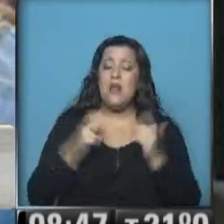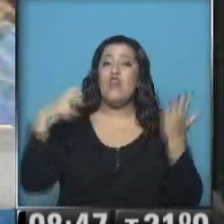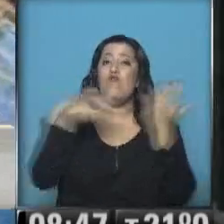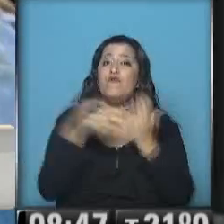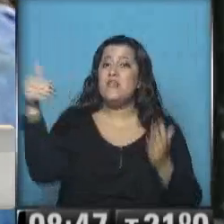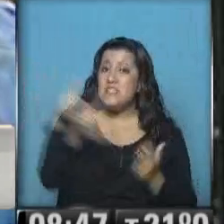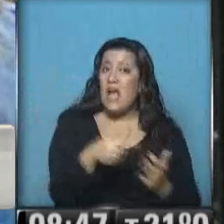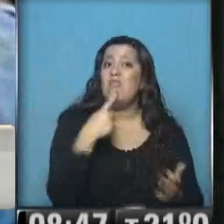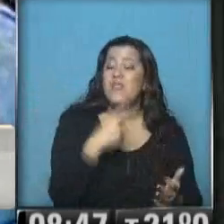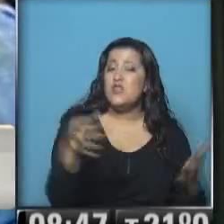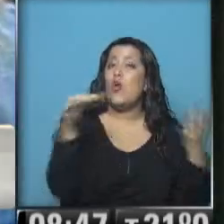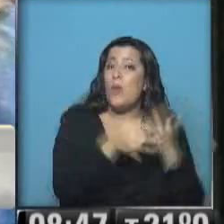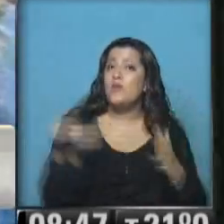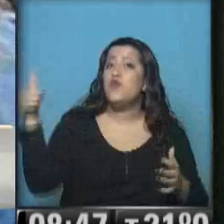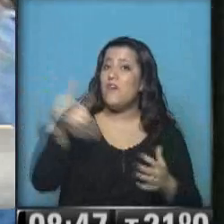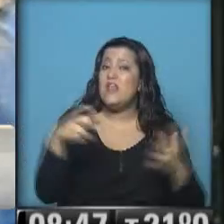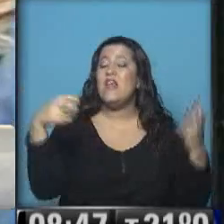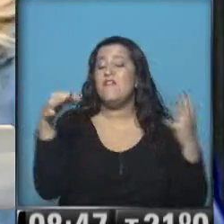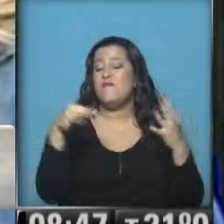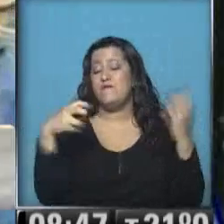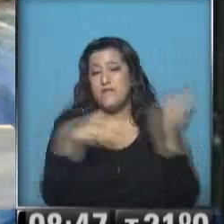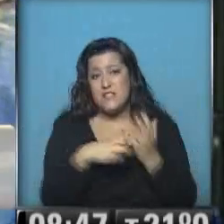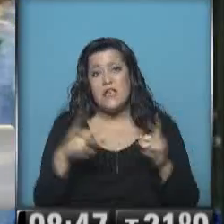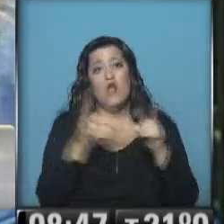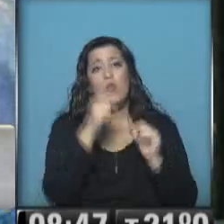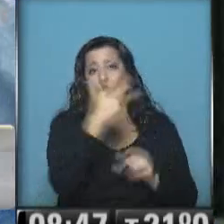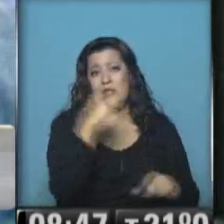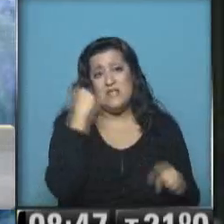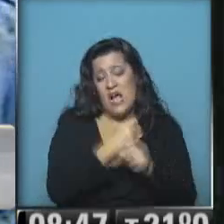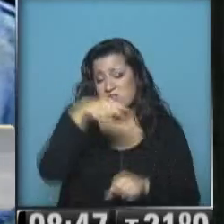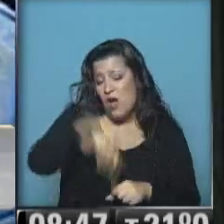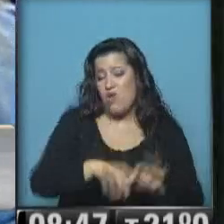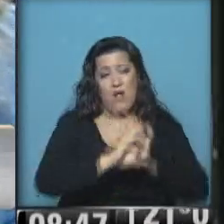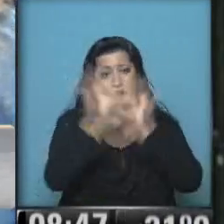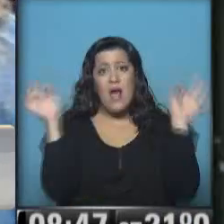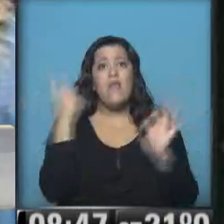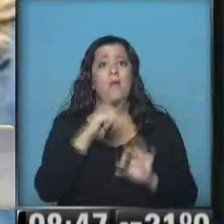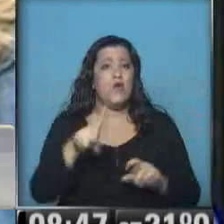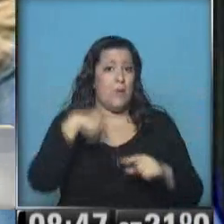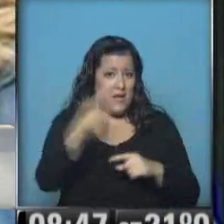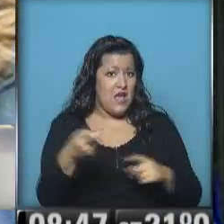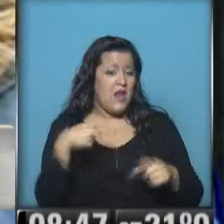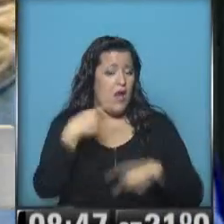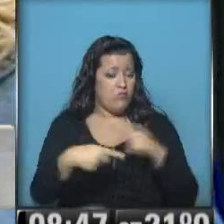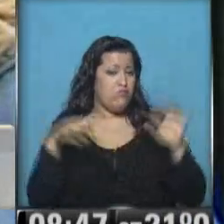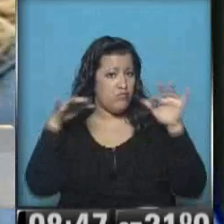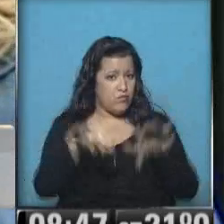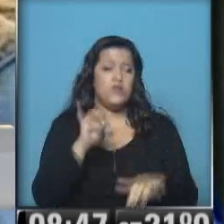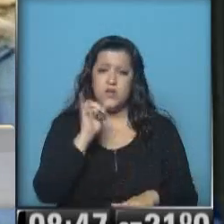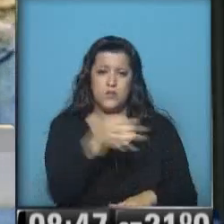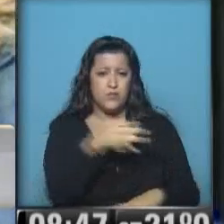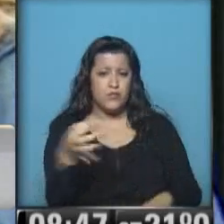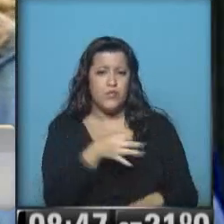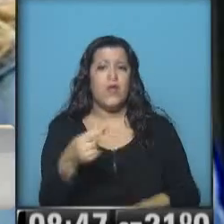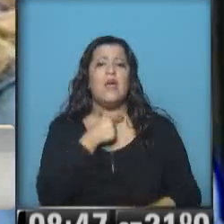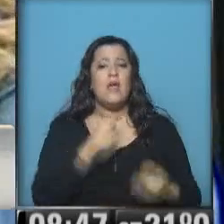había comprometido en venir el titular de la fiscalía 3 hasta el momento no lo ha hecho pero bueno mañana ustedes siguen movilizando tal cual tal cual porque